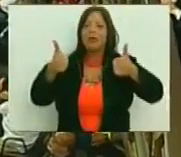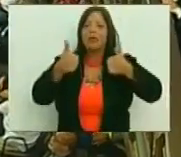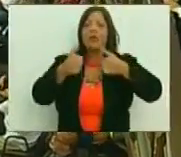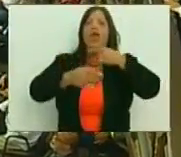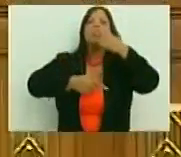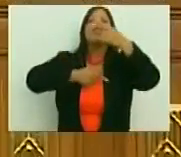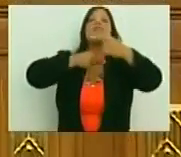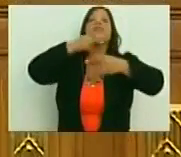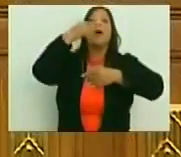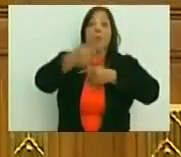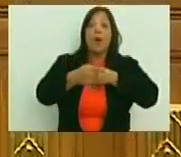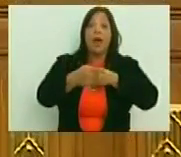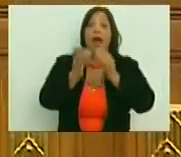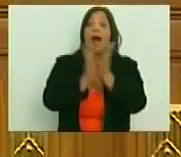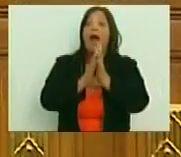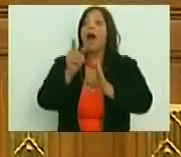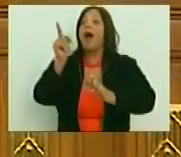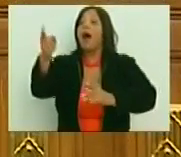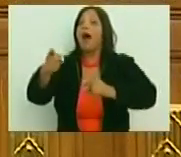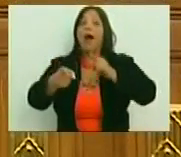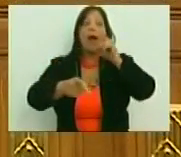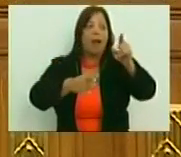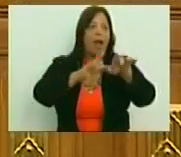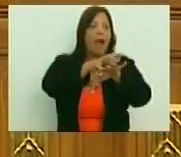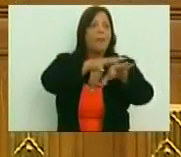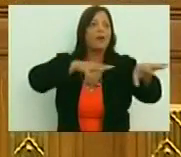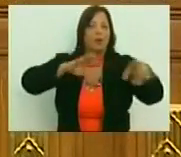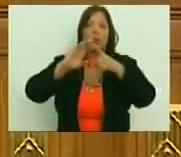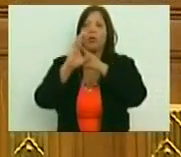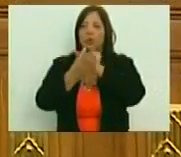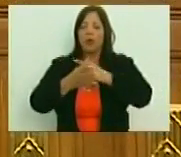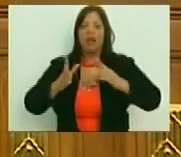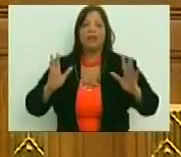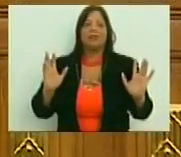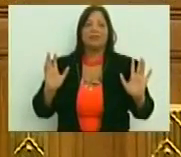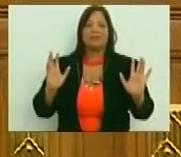le podamos hacer la exigencia al colectivo cultural, ¿verdad?